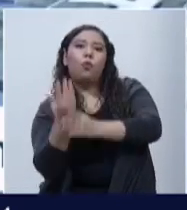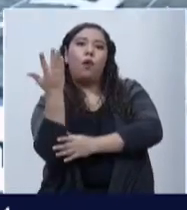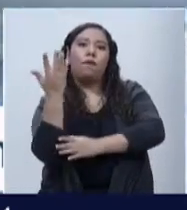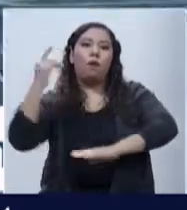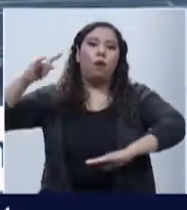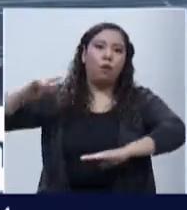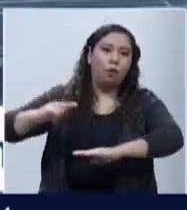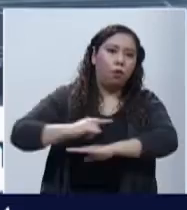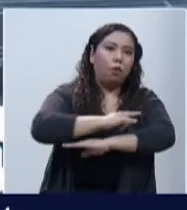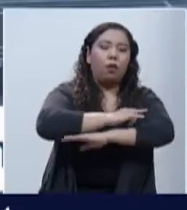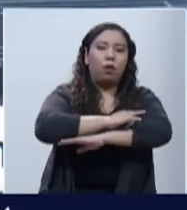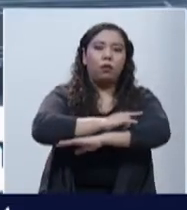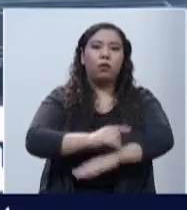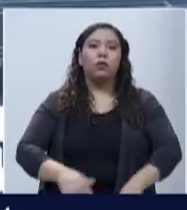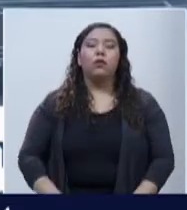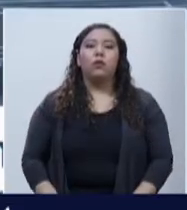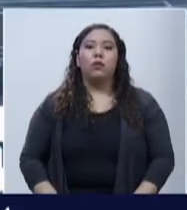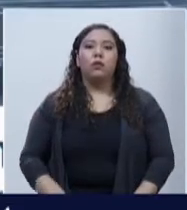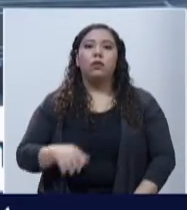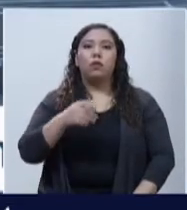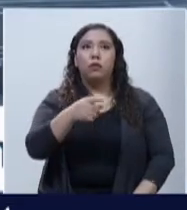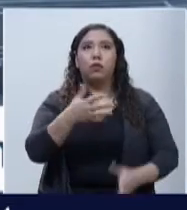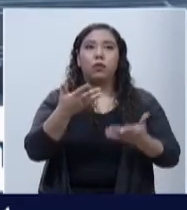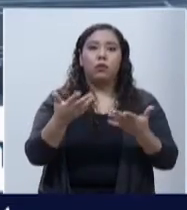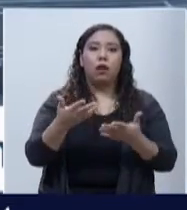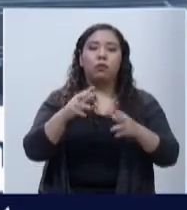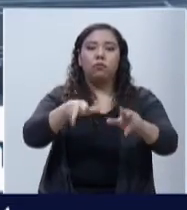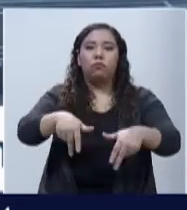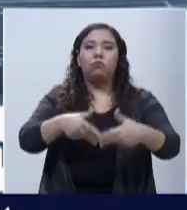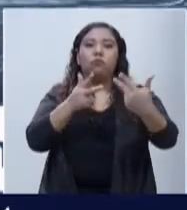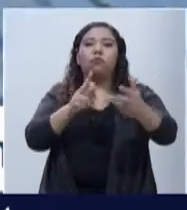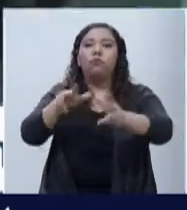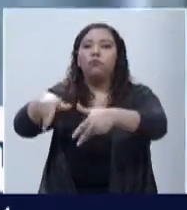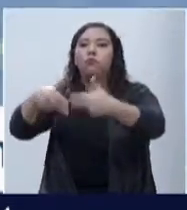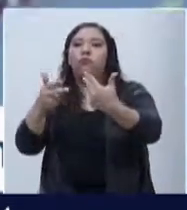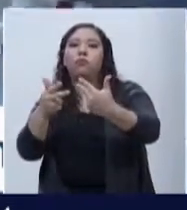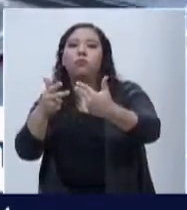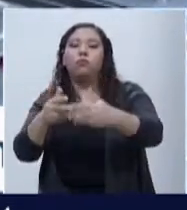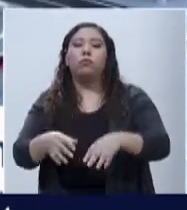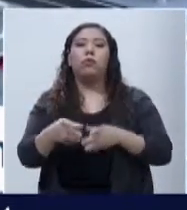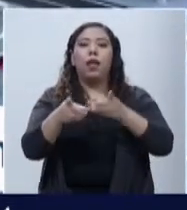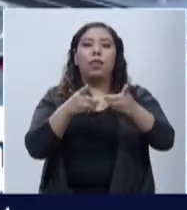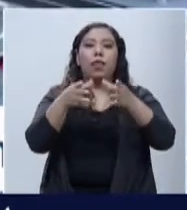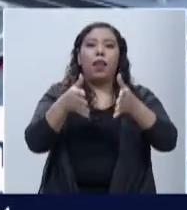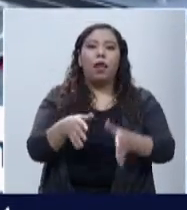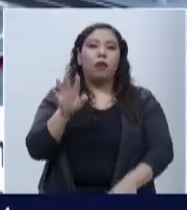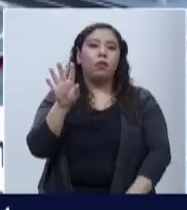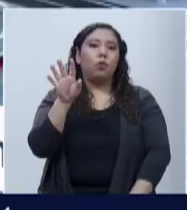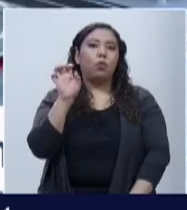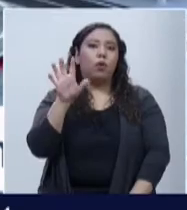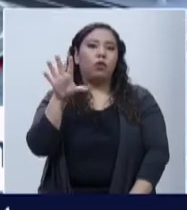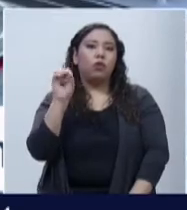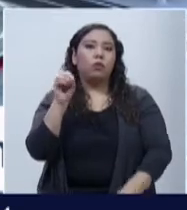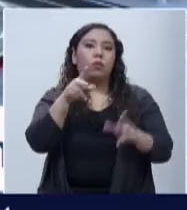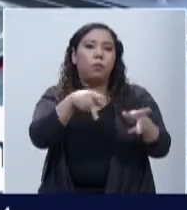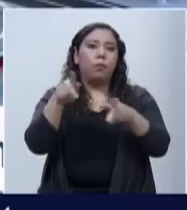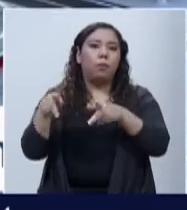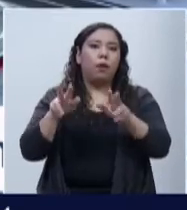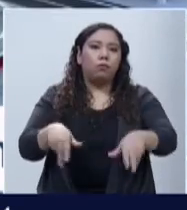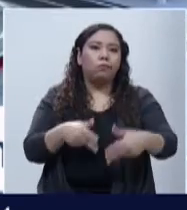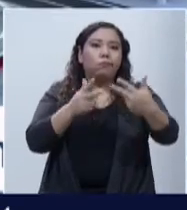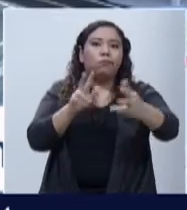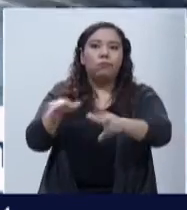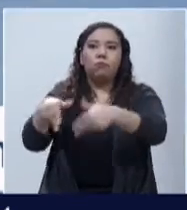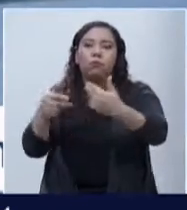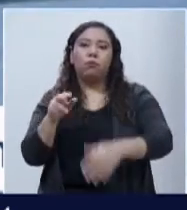que se realiza en dos modalidades presencial y virtual la primera con una delegación de más de 450 personas y la